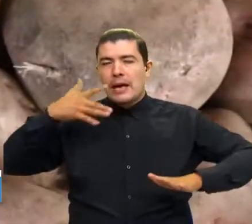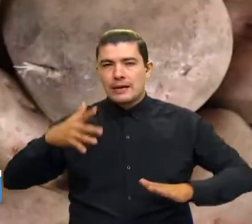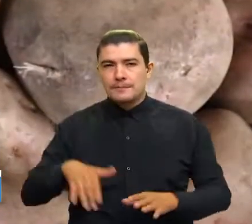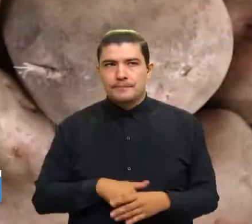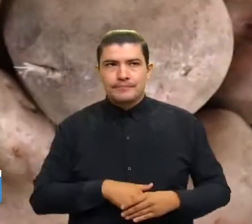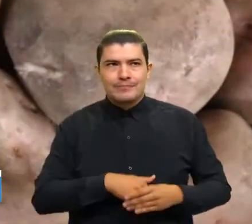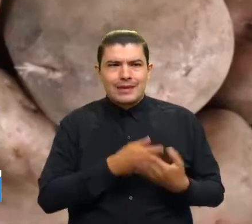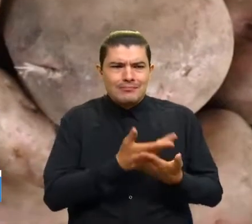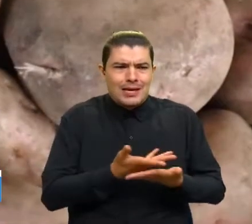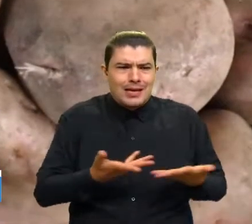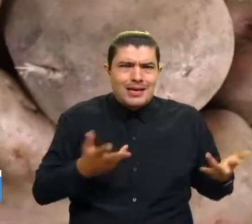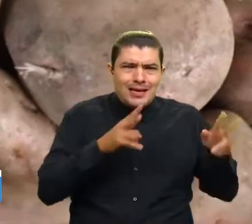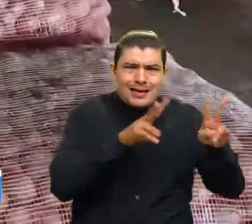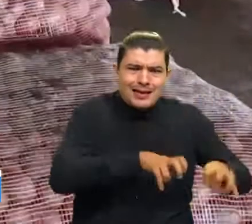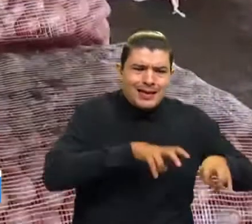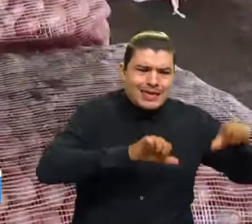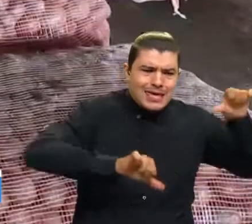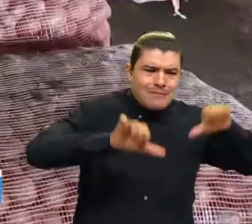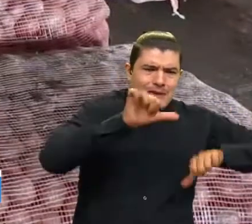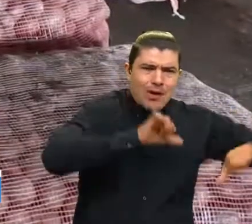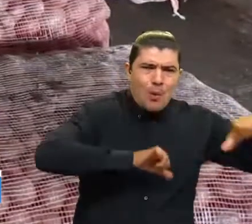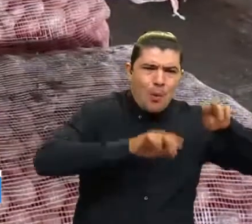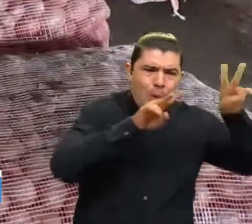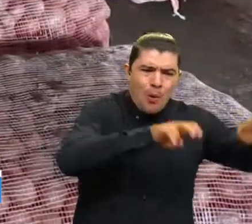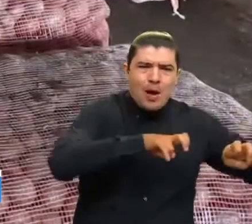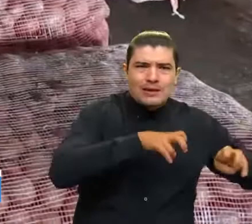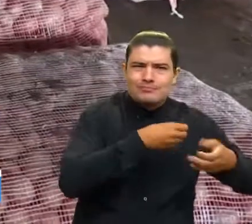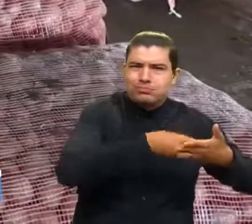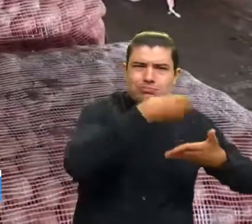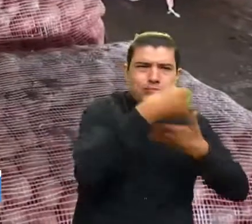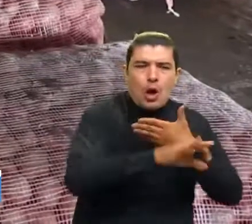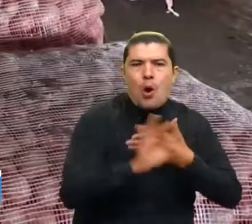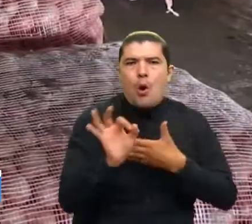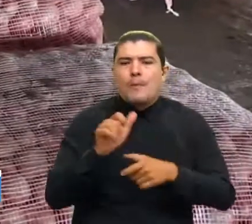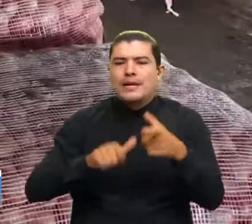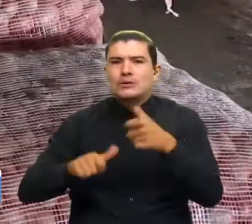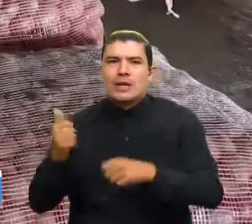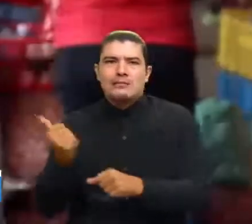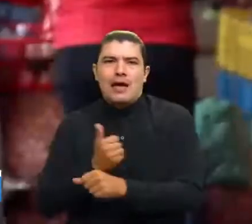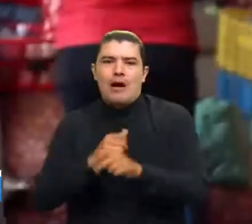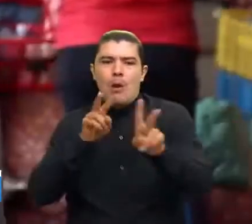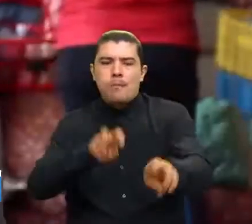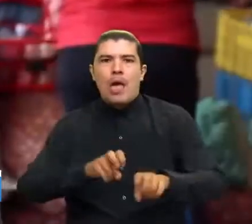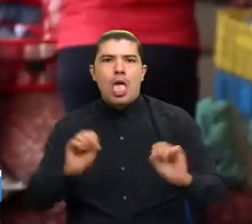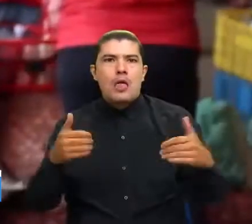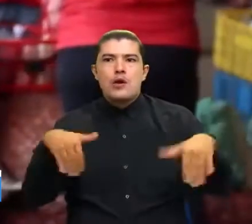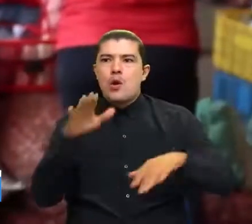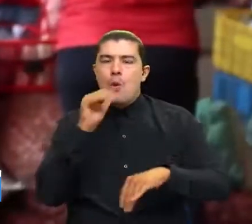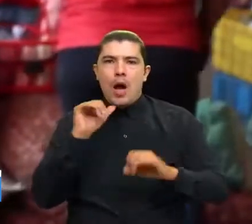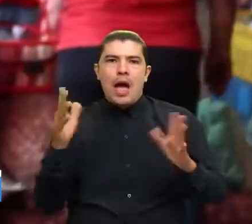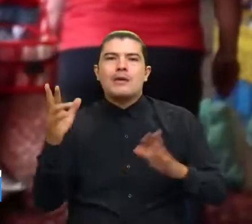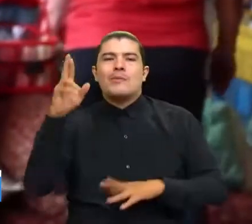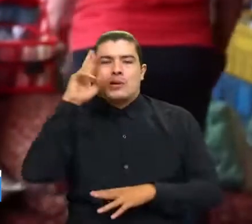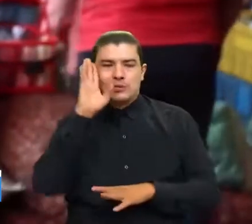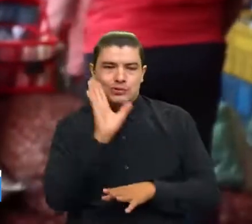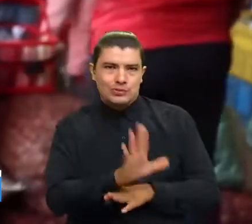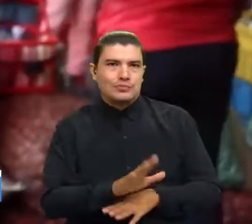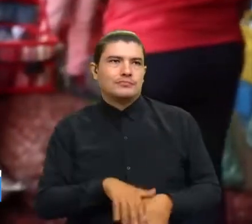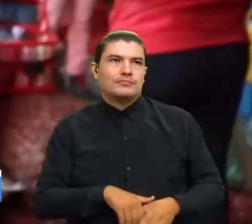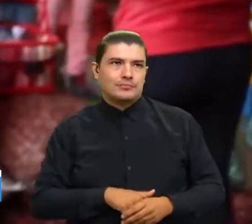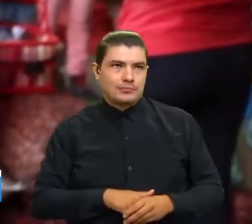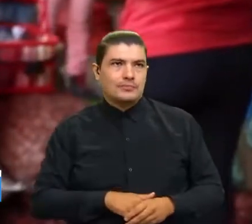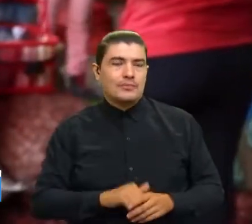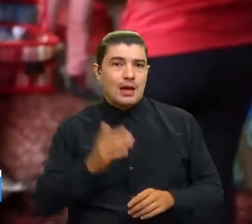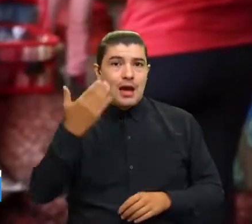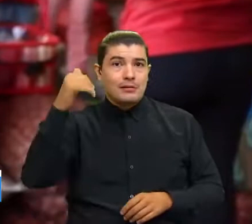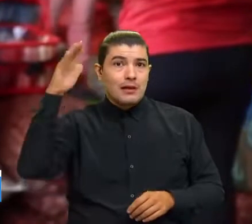costos de los insumos y la falta de mano de obra para trabajar podría ser la razón de las alzas. No hay papa, no se siembra por la baratía que